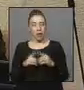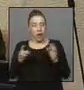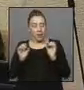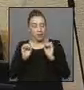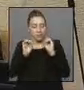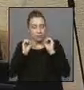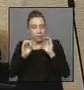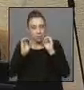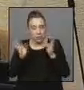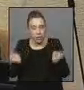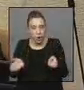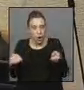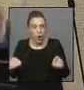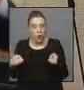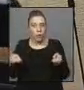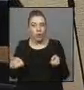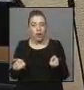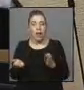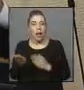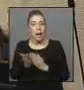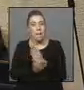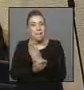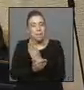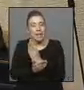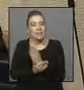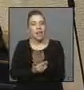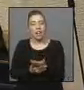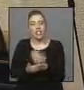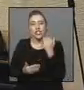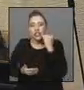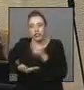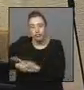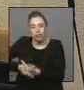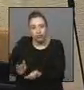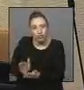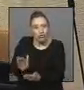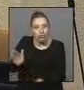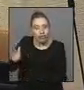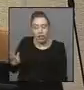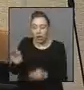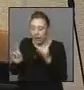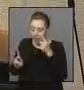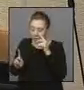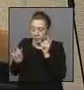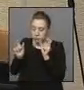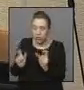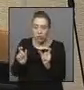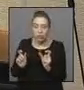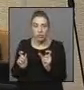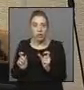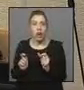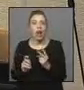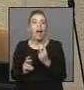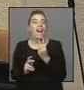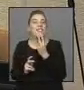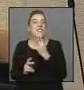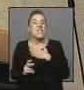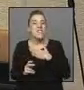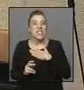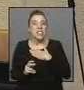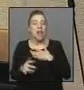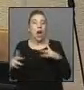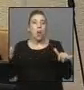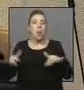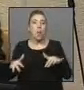conducta desde la edad temprana de asegurarse su vida por la vía del